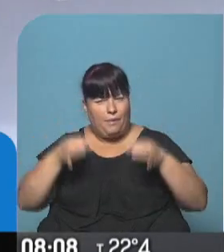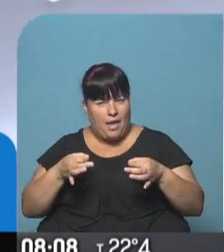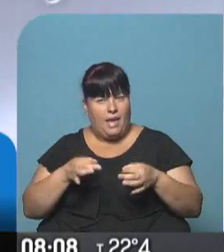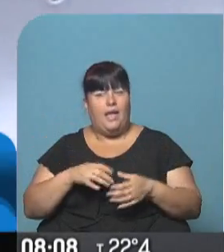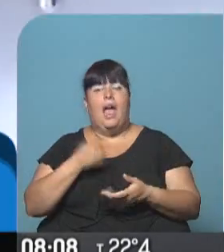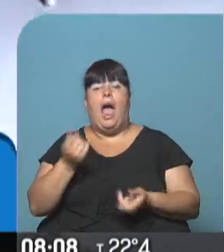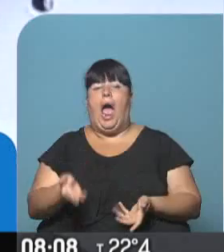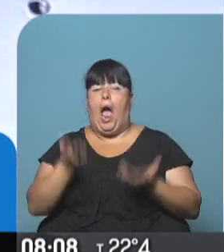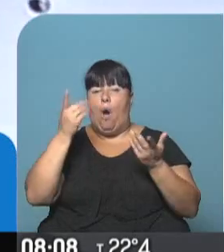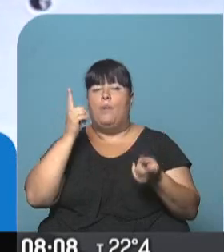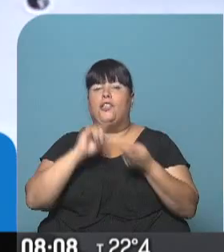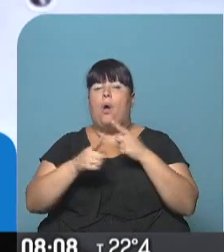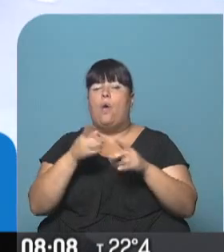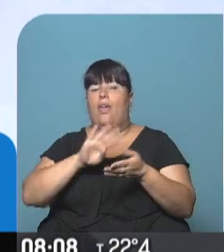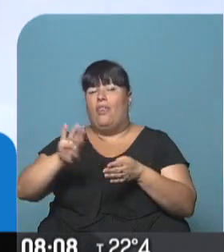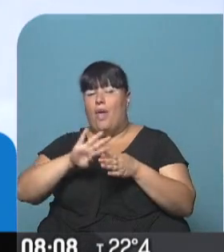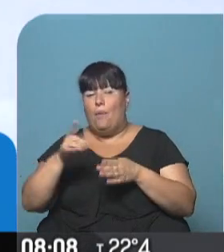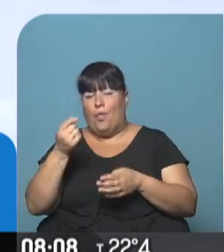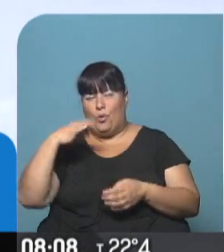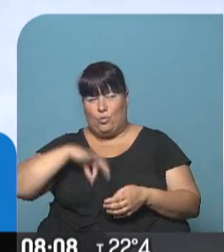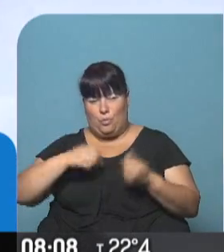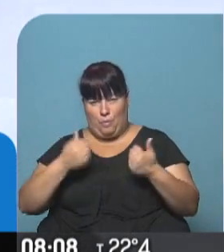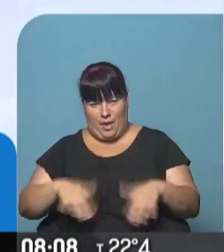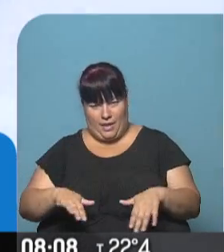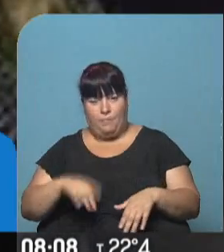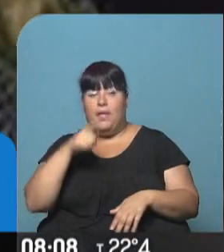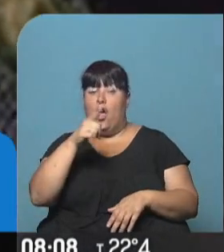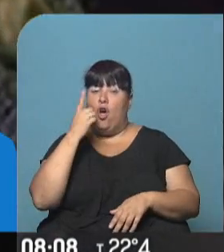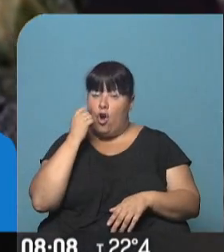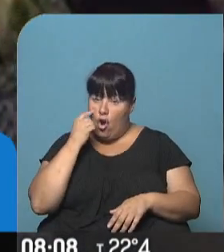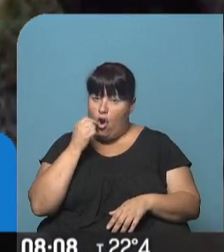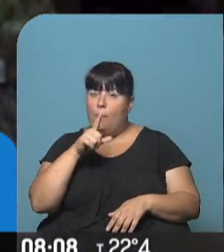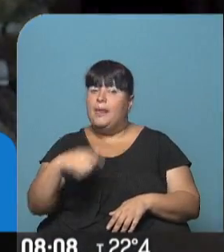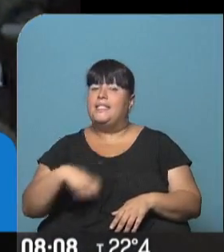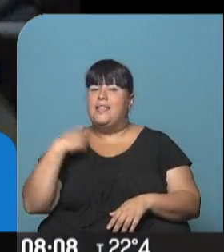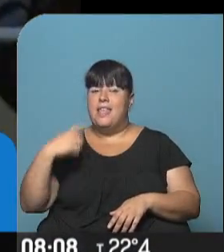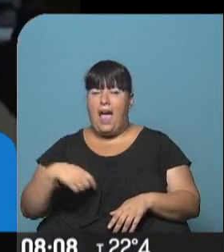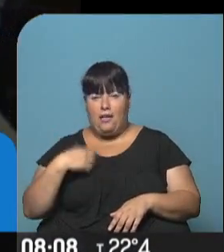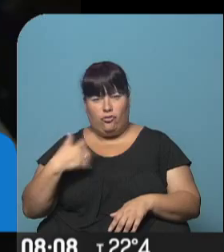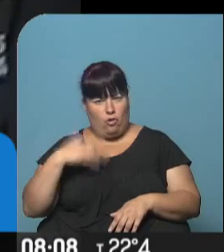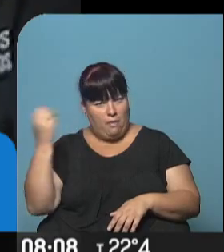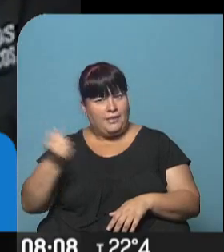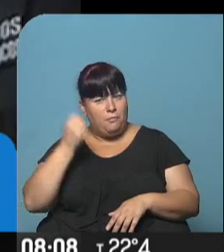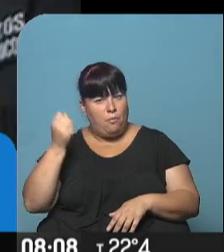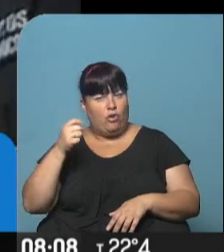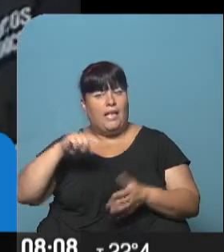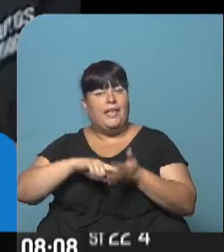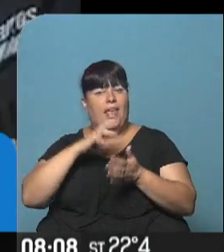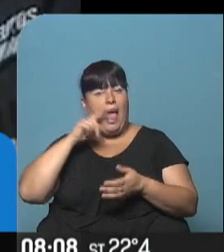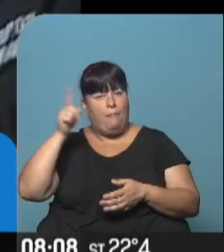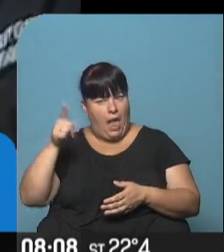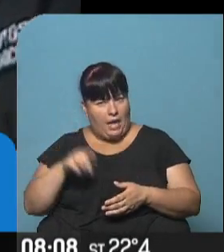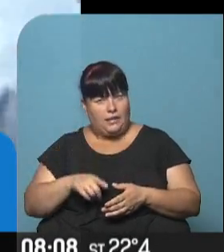de aumento que fije la recomposición salarial. Balcedo es uno de los sindicalistas más importantes de la ciudad